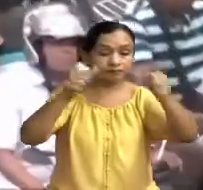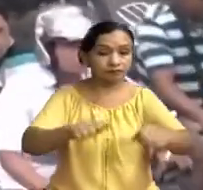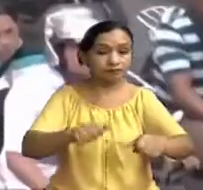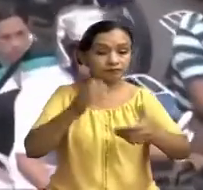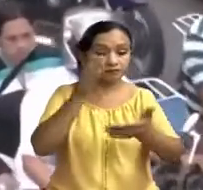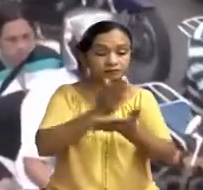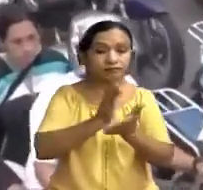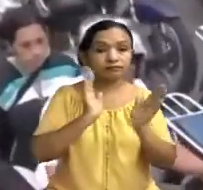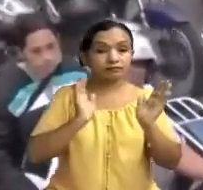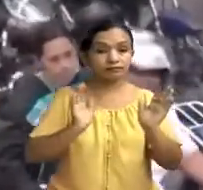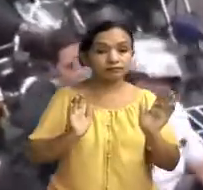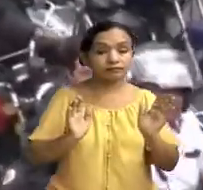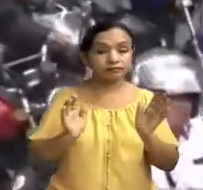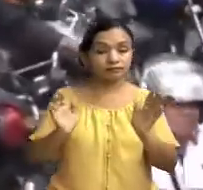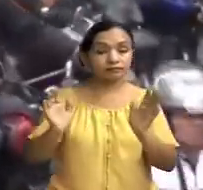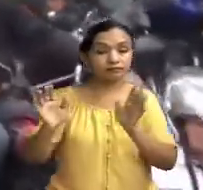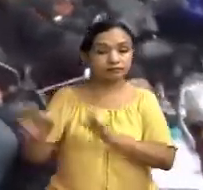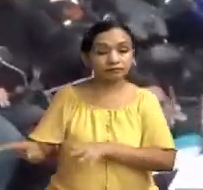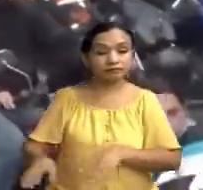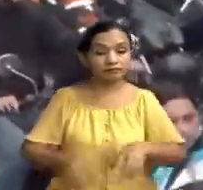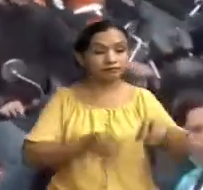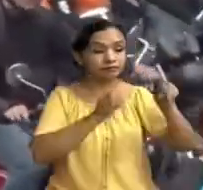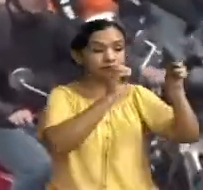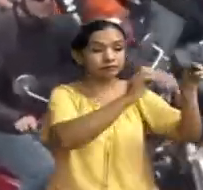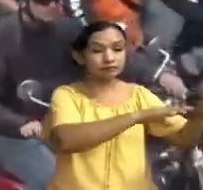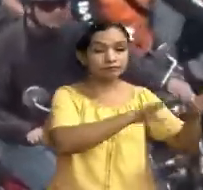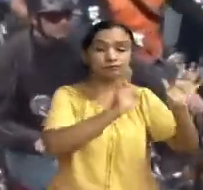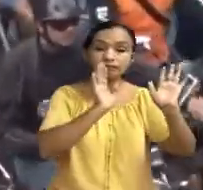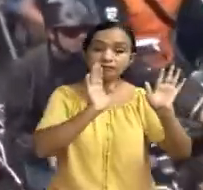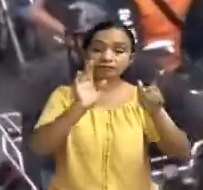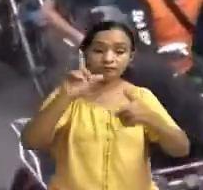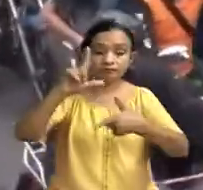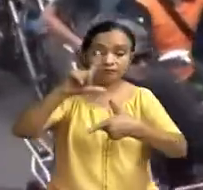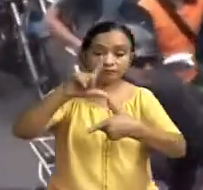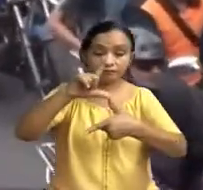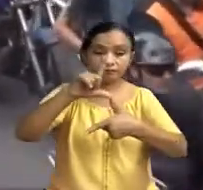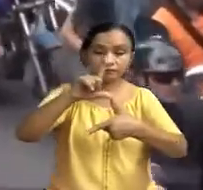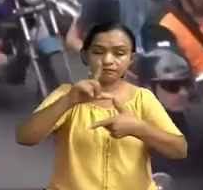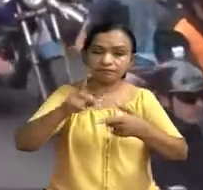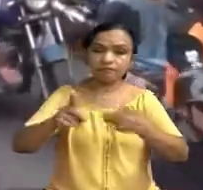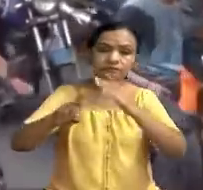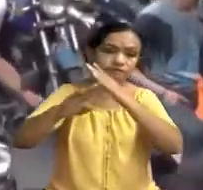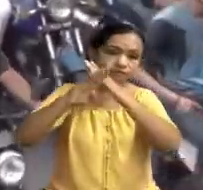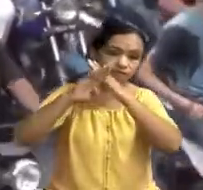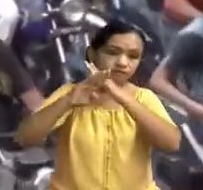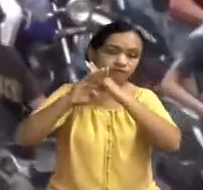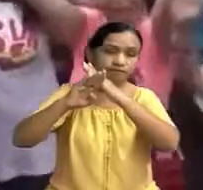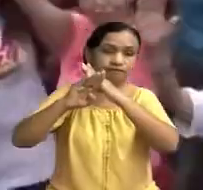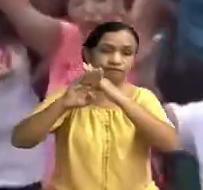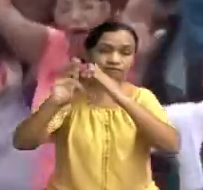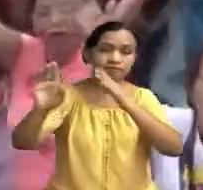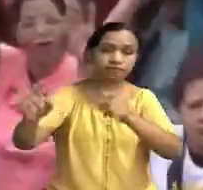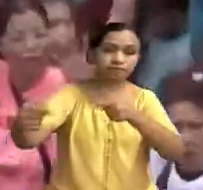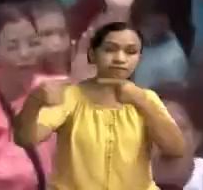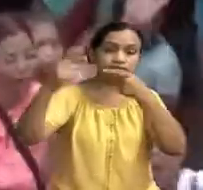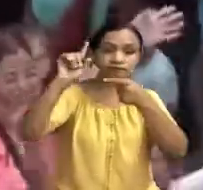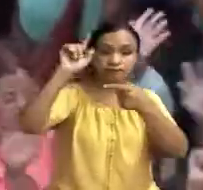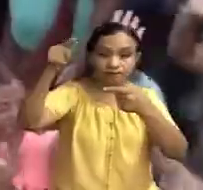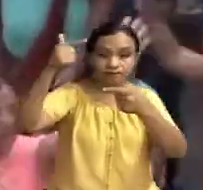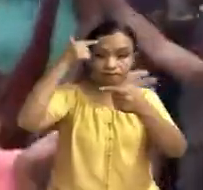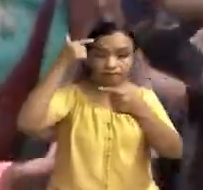ahí en Haití, ¿verdad? Es decir, hay una América Latina viva resistiendo contra los gobiernos